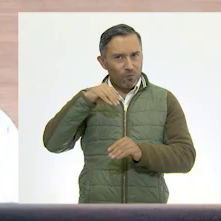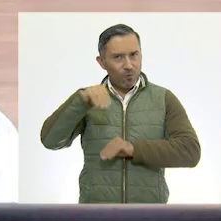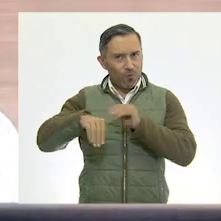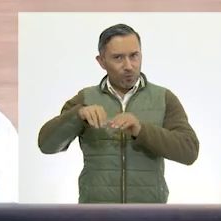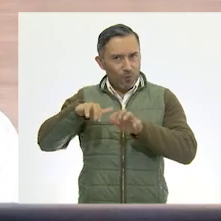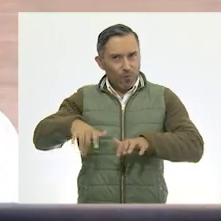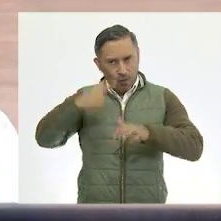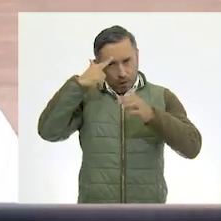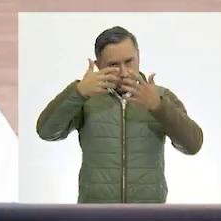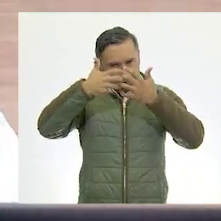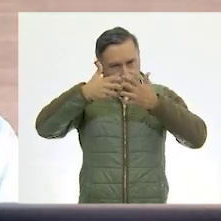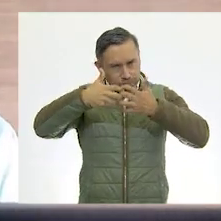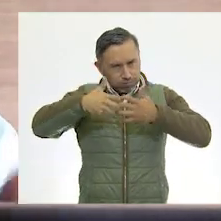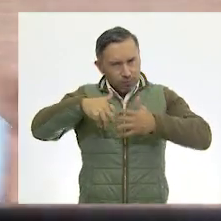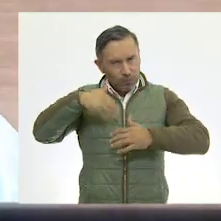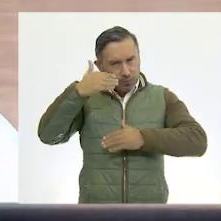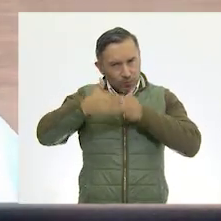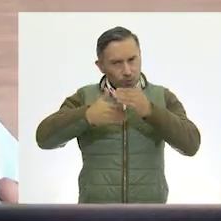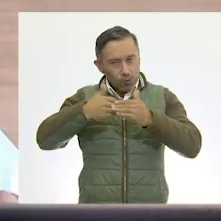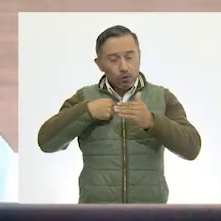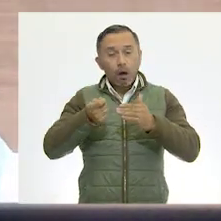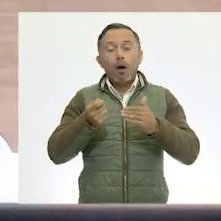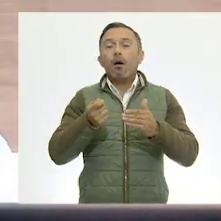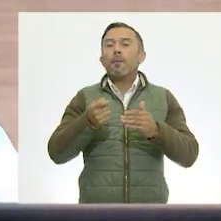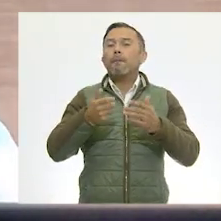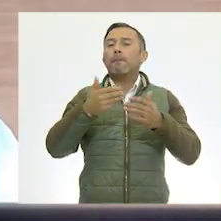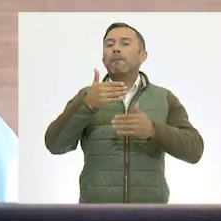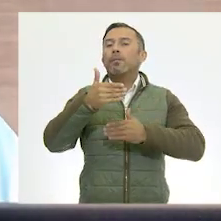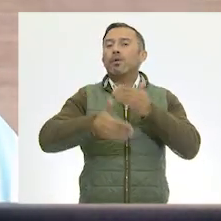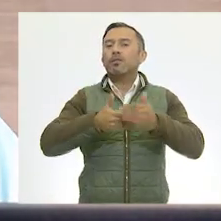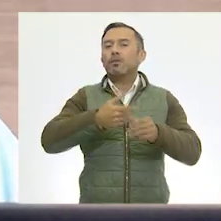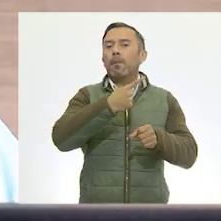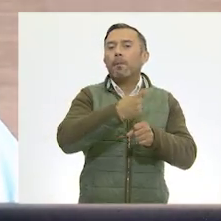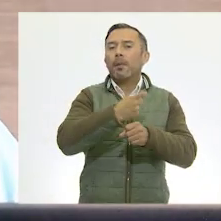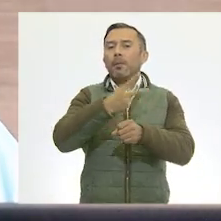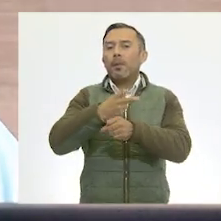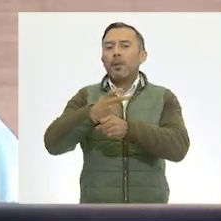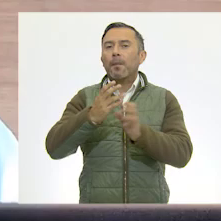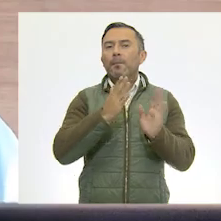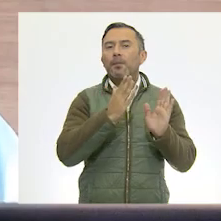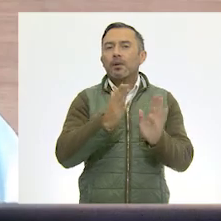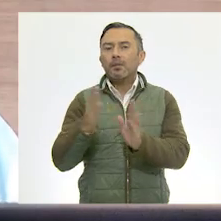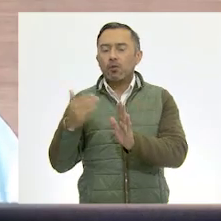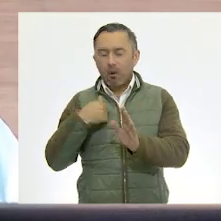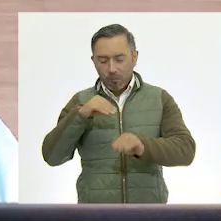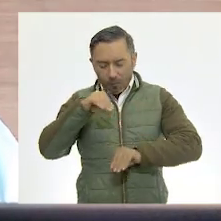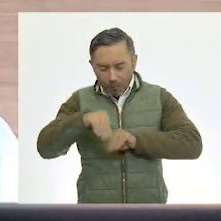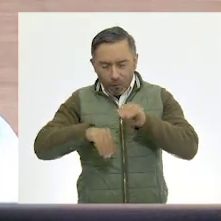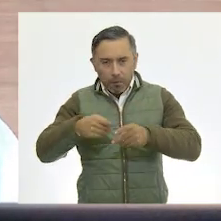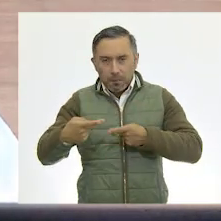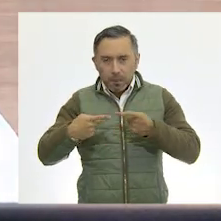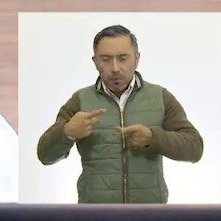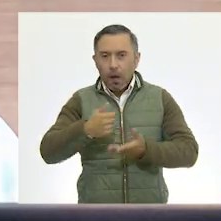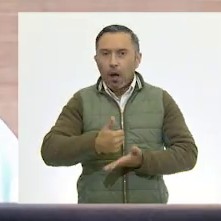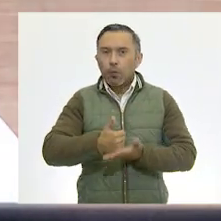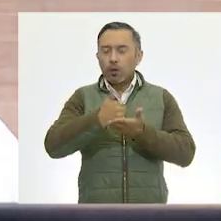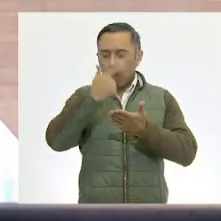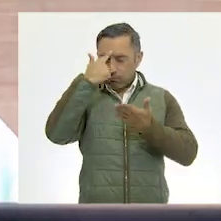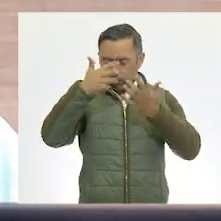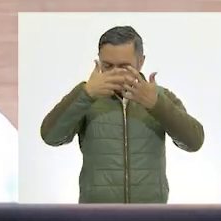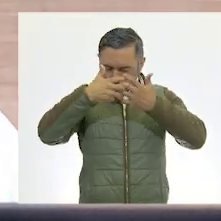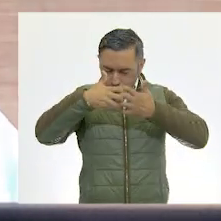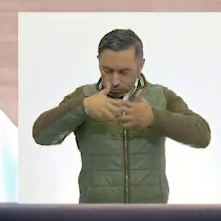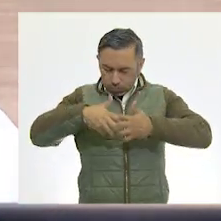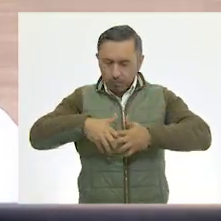vamos a obtener como producto, sino todo el proceso, lo que va a generar la estimulación, y esto va a beneficiar enormemente a nuestra